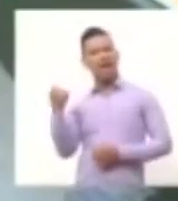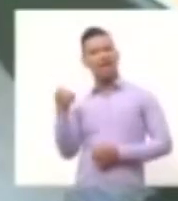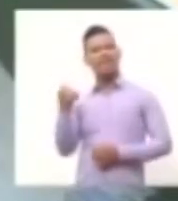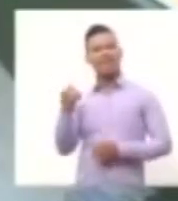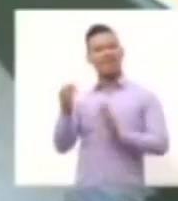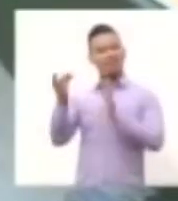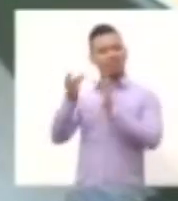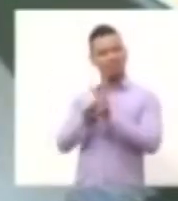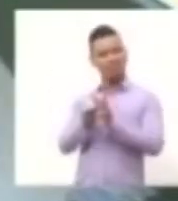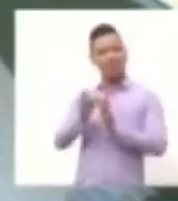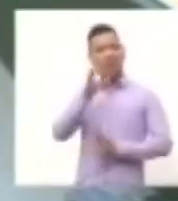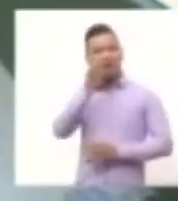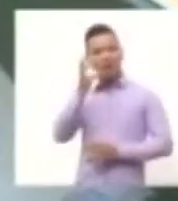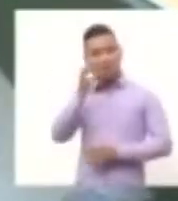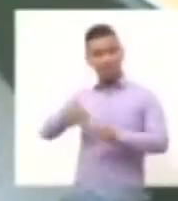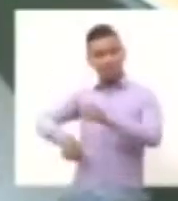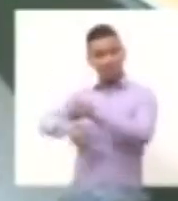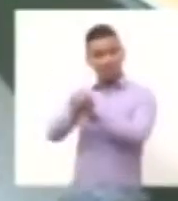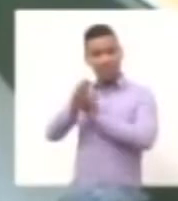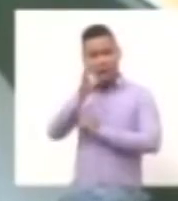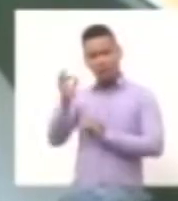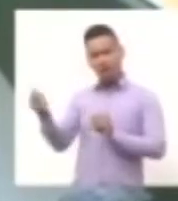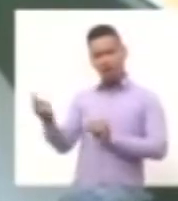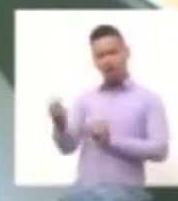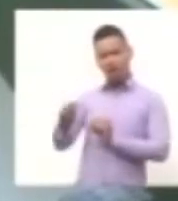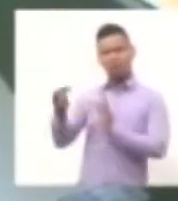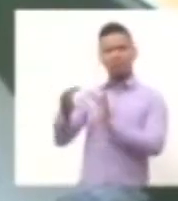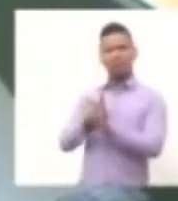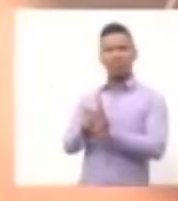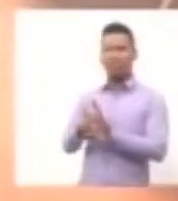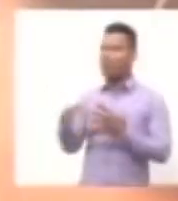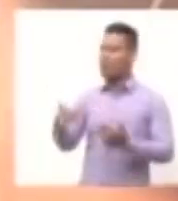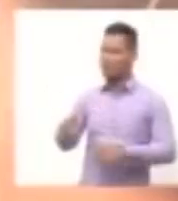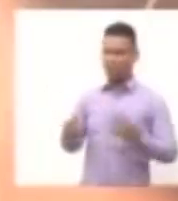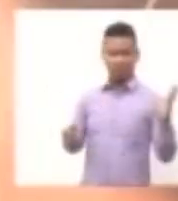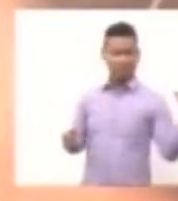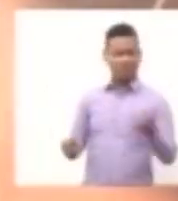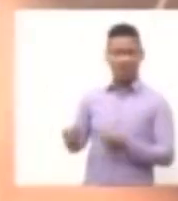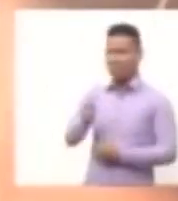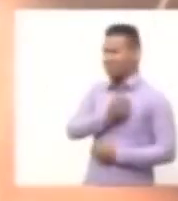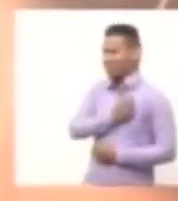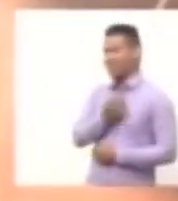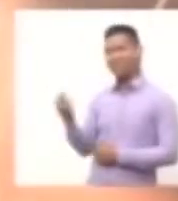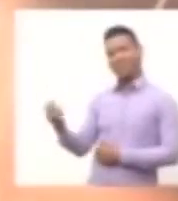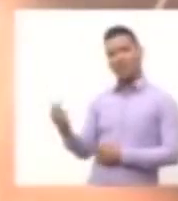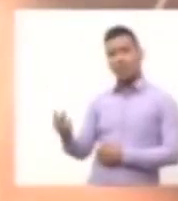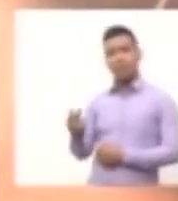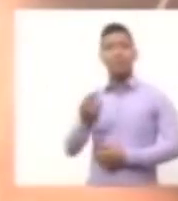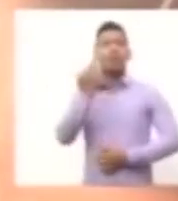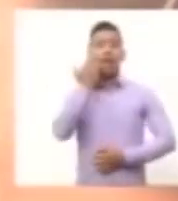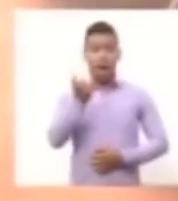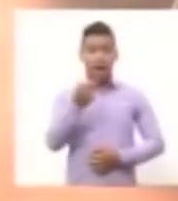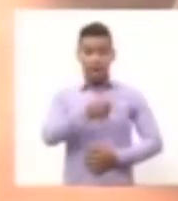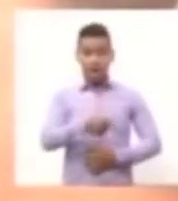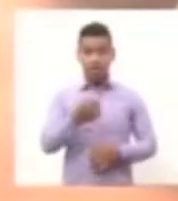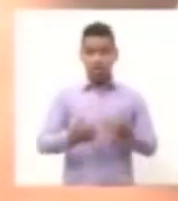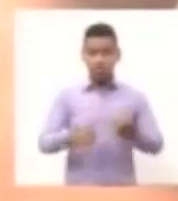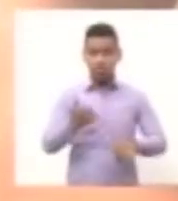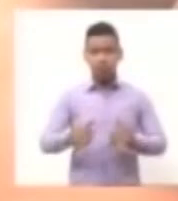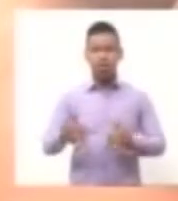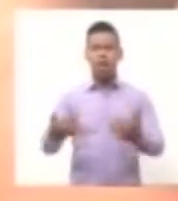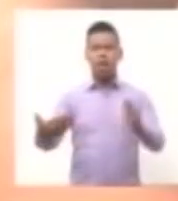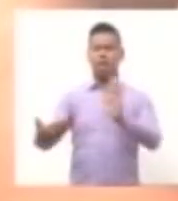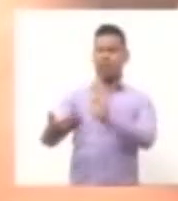Piqué, entonces todos de Barcelona la amamos, ¿no? Francesca Jones ha superado críticas y mofas por